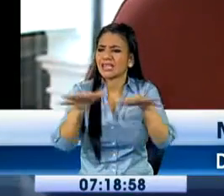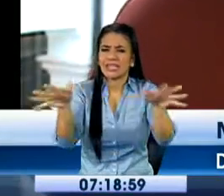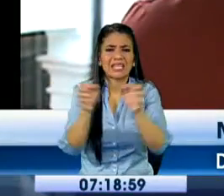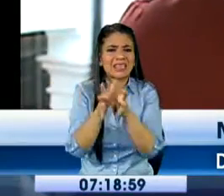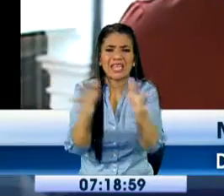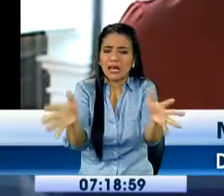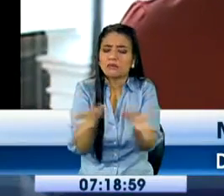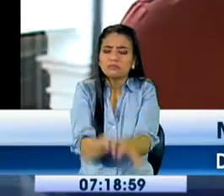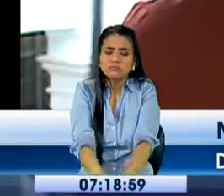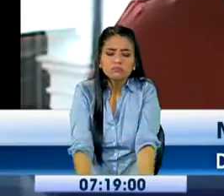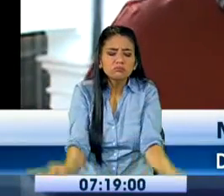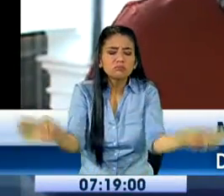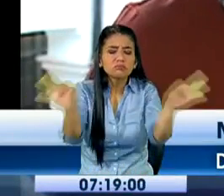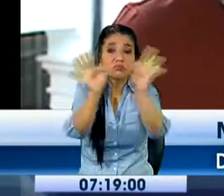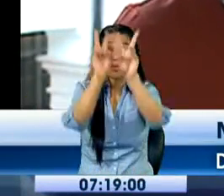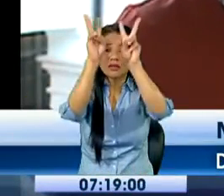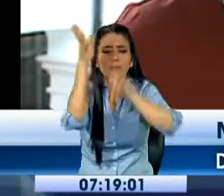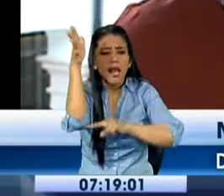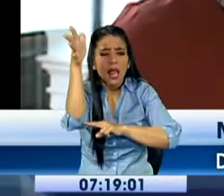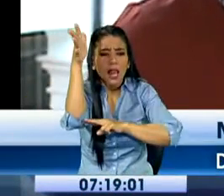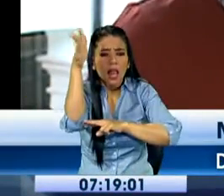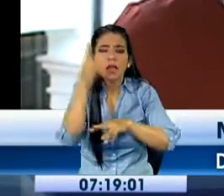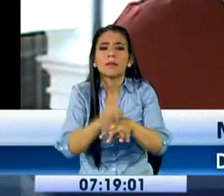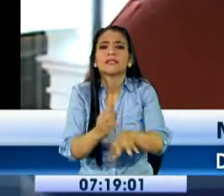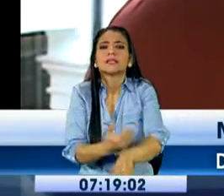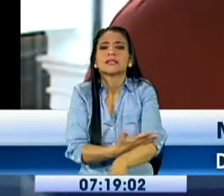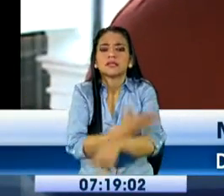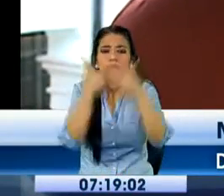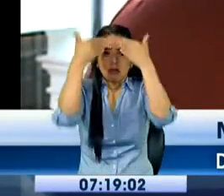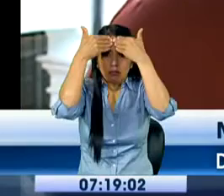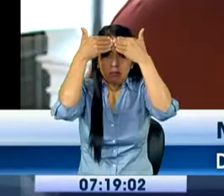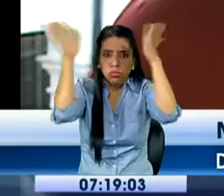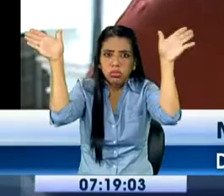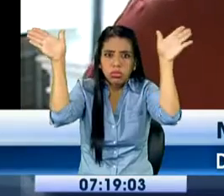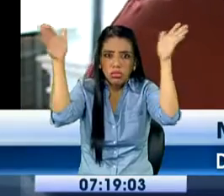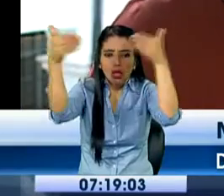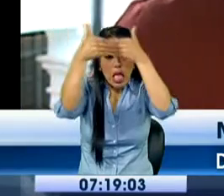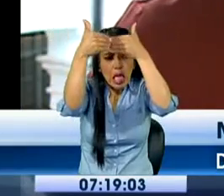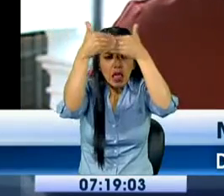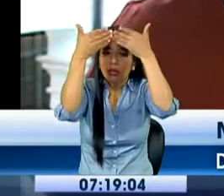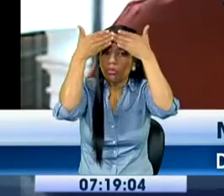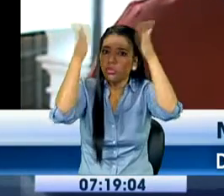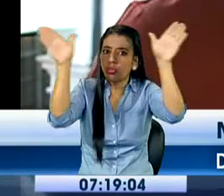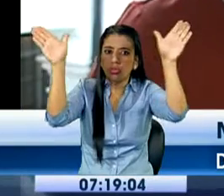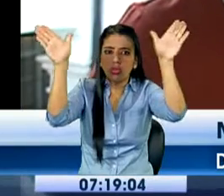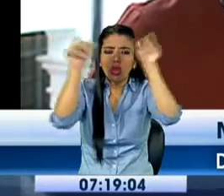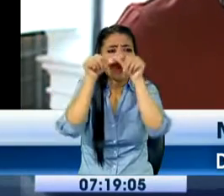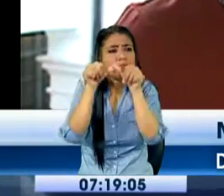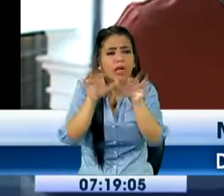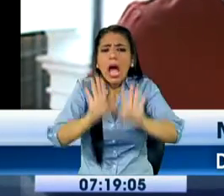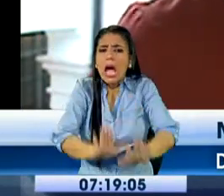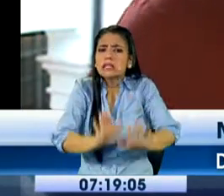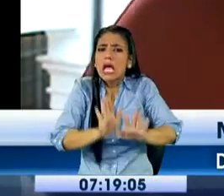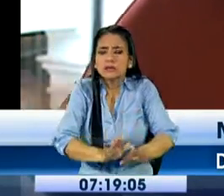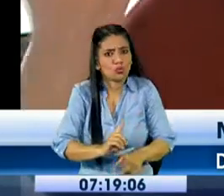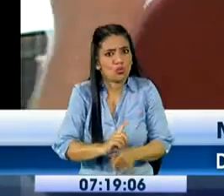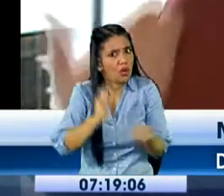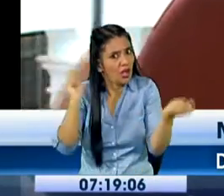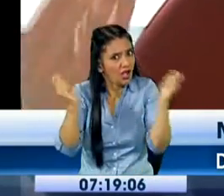fundamental para lograr este cambio de paradigma y cambiar un poco esos patrones socioculturales que